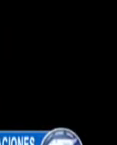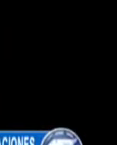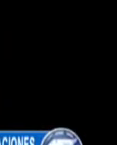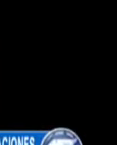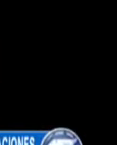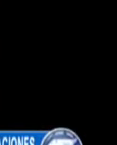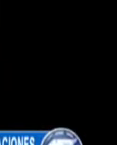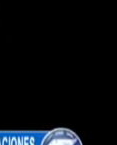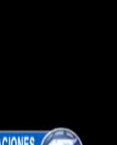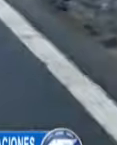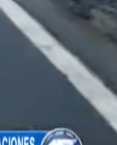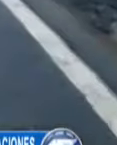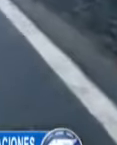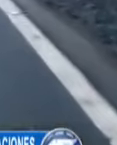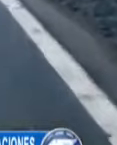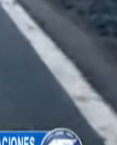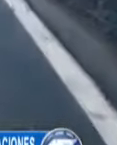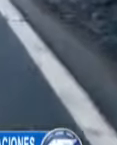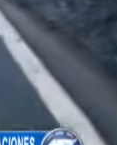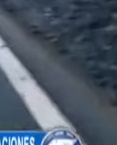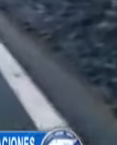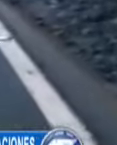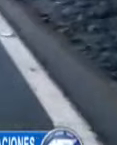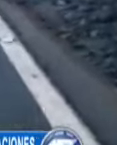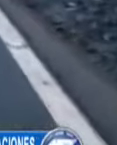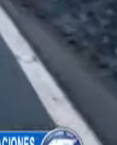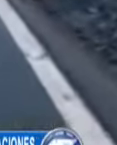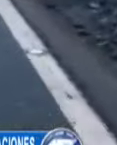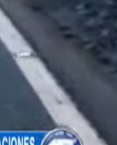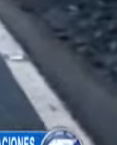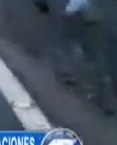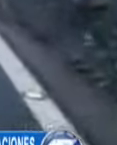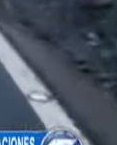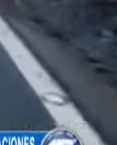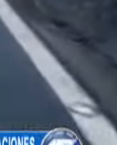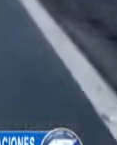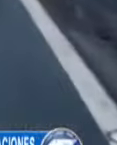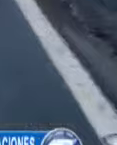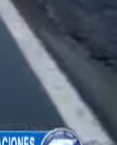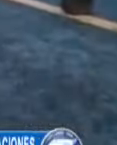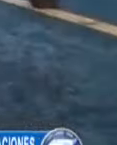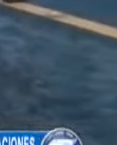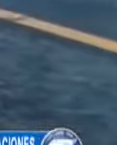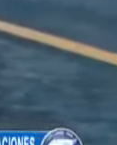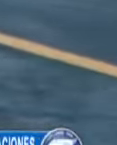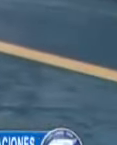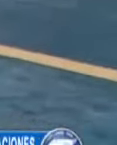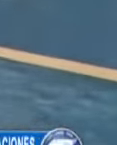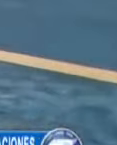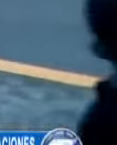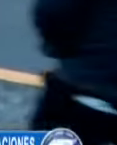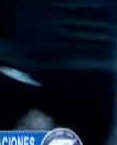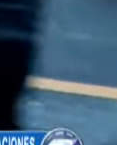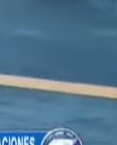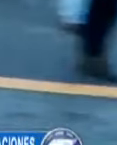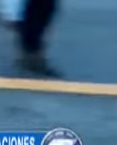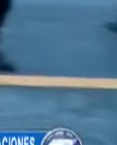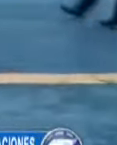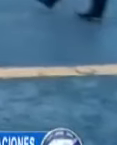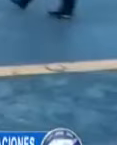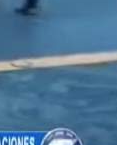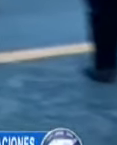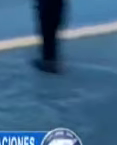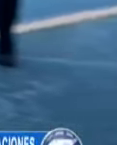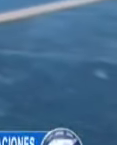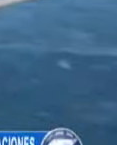el apoyo necesario, puesto que son dos temas importantes. Uno, atender a las familias que fueron damnificadas, y dos, lo que ya hicimos, que